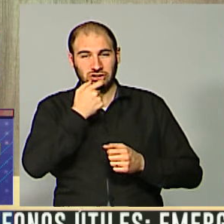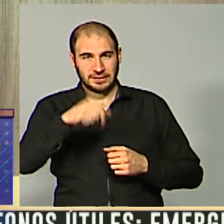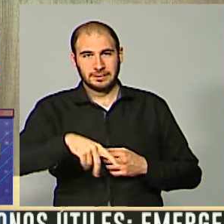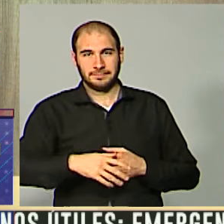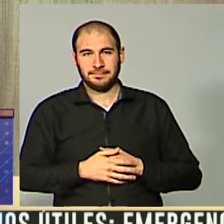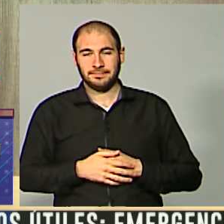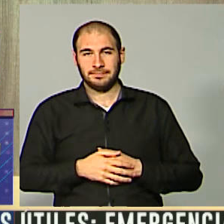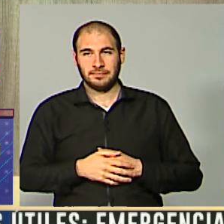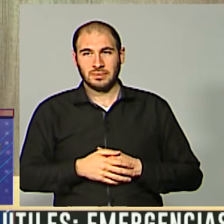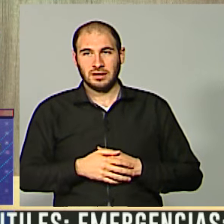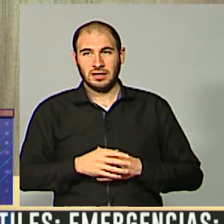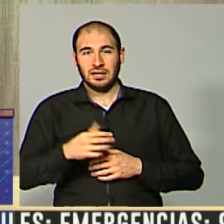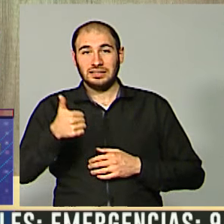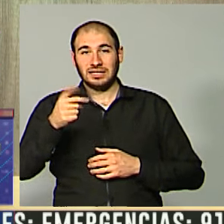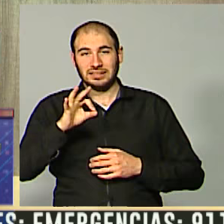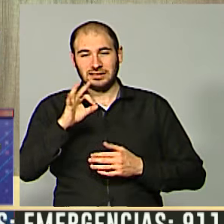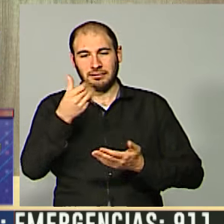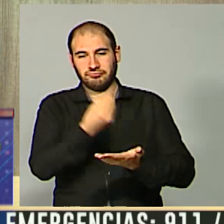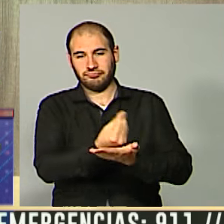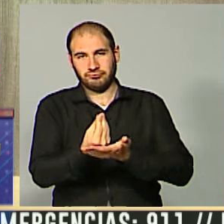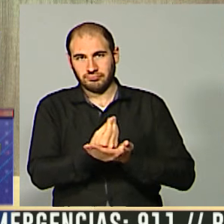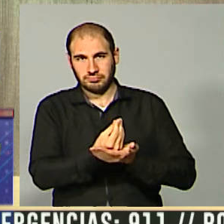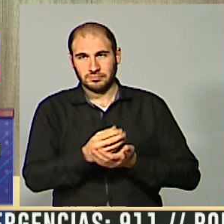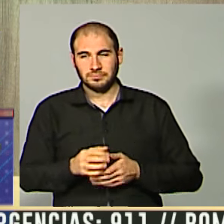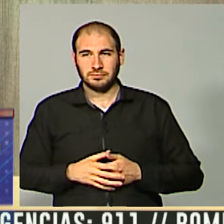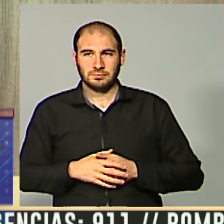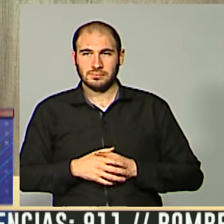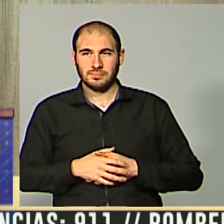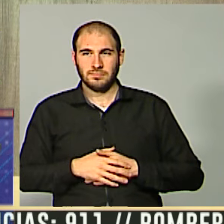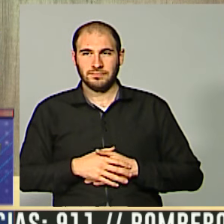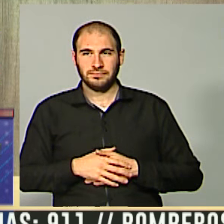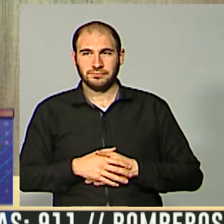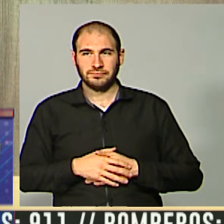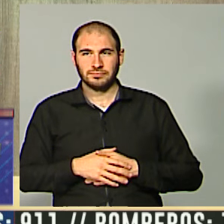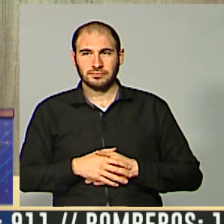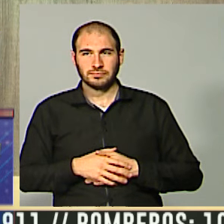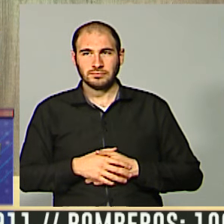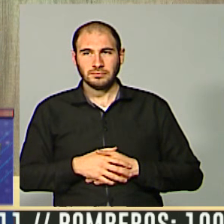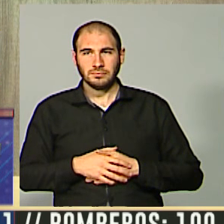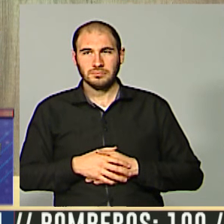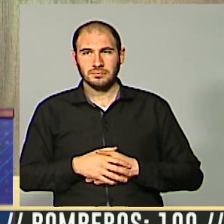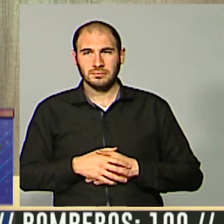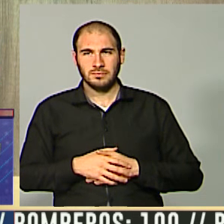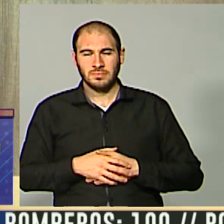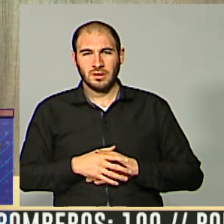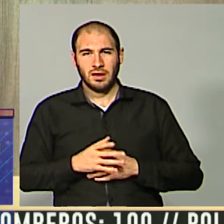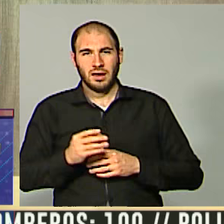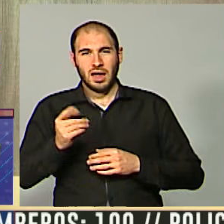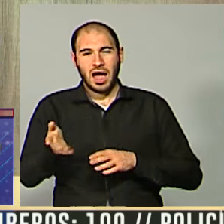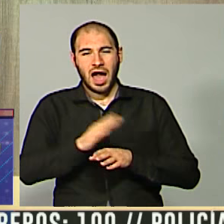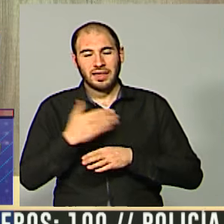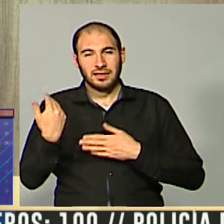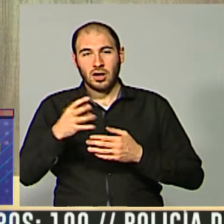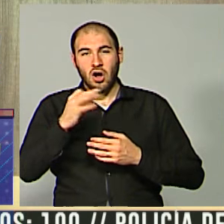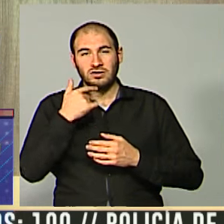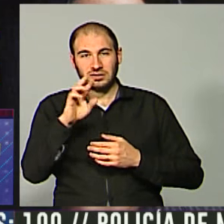digamos. Son 60 localidades. Entonces, la verdad que, y con puestas anteriores de